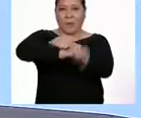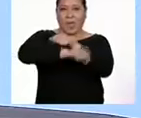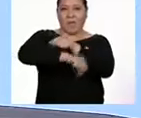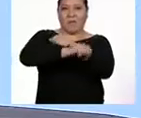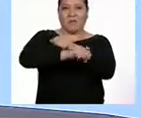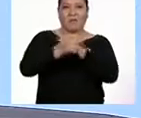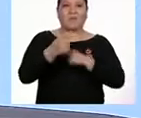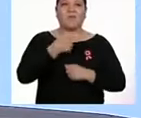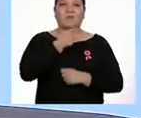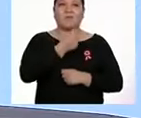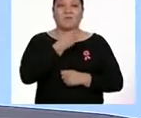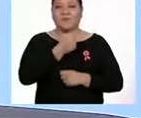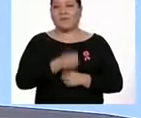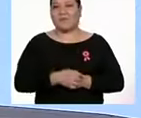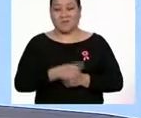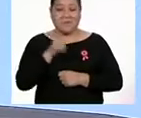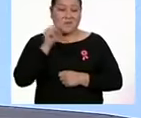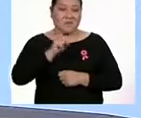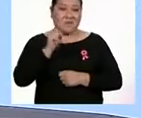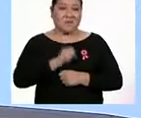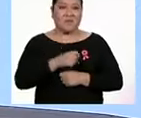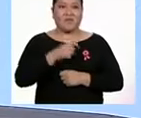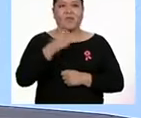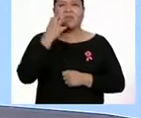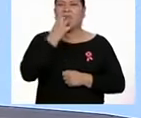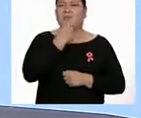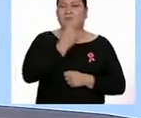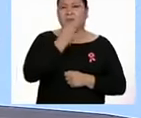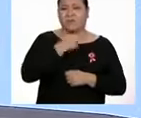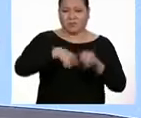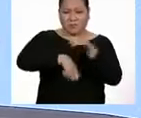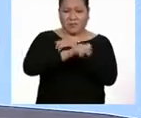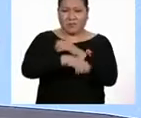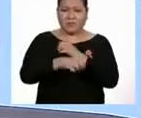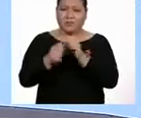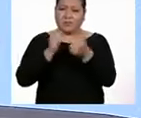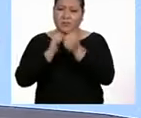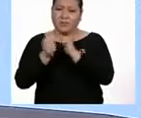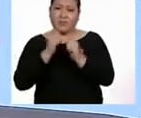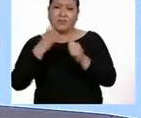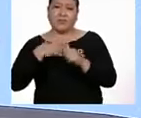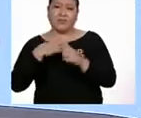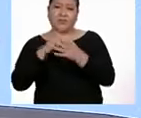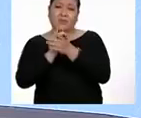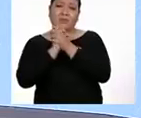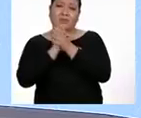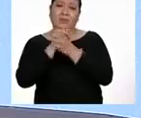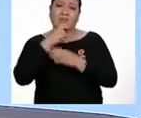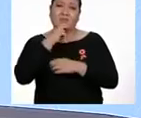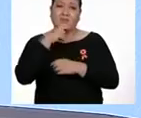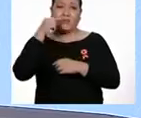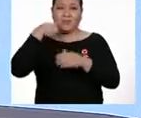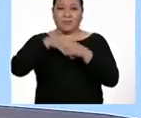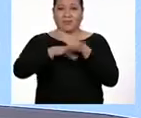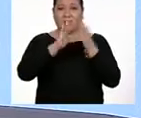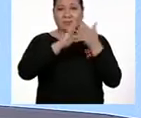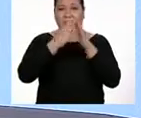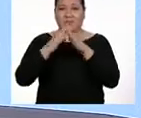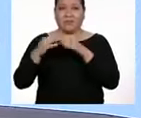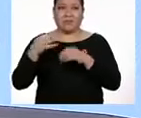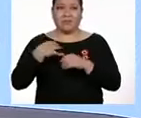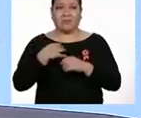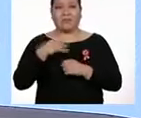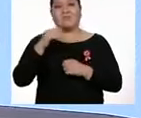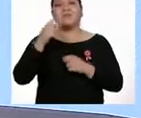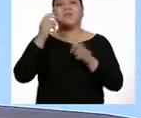fútbol. Porque me gusta mucho y también porque extraño los partidos que jugaba con mis amigas en el barrio. Nuestro equipo se llamaba